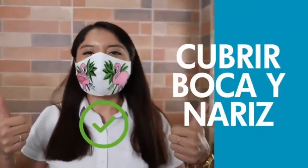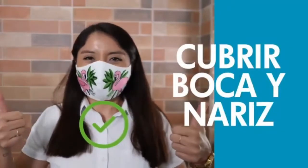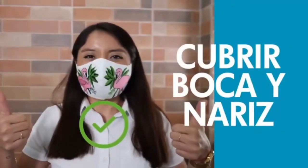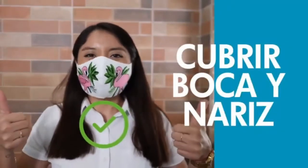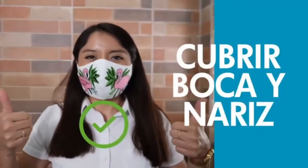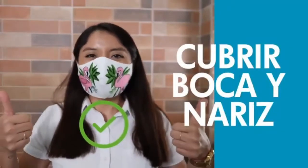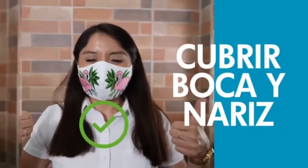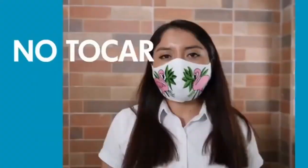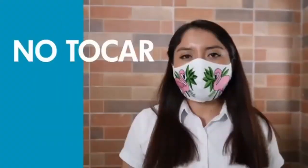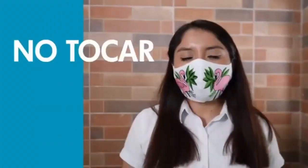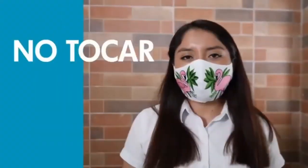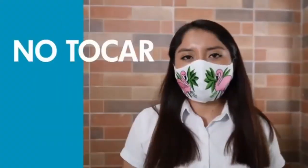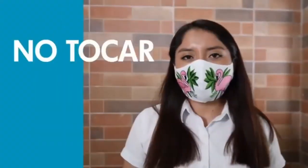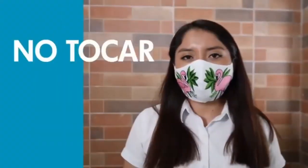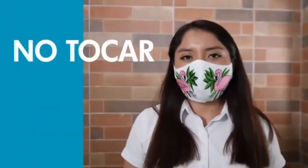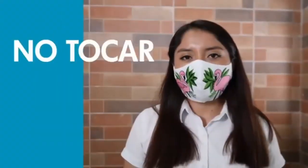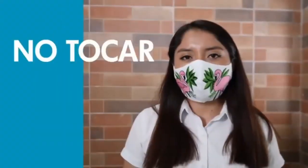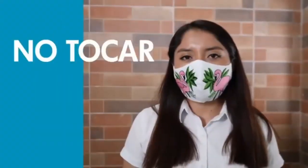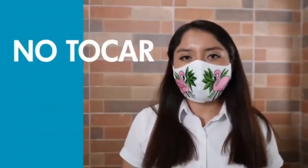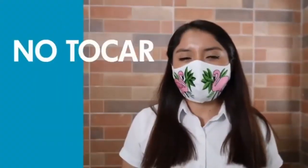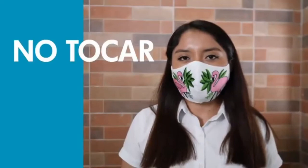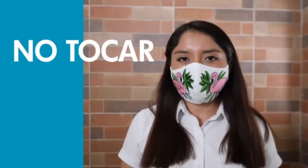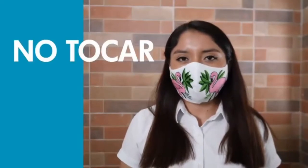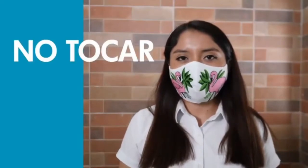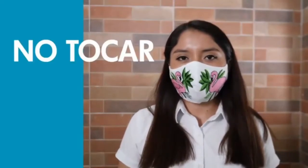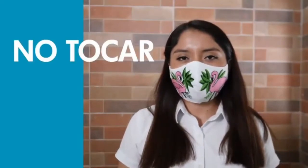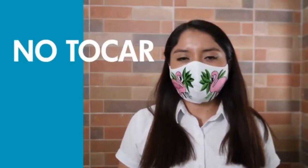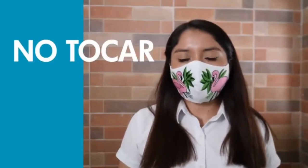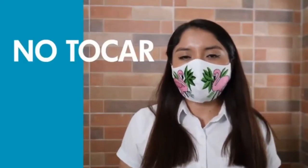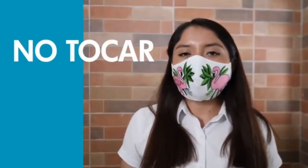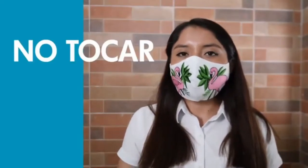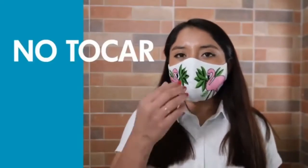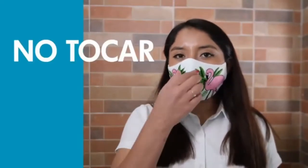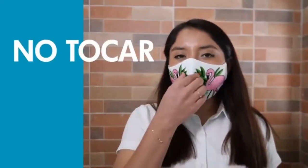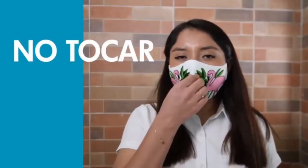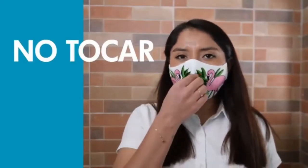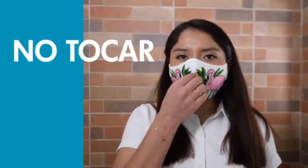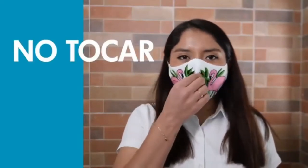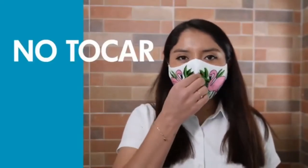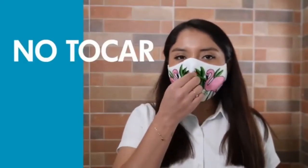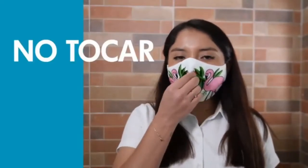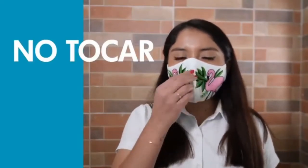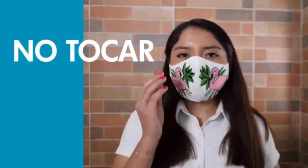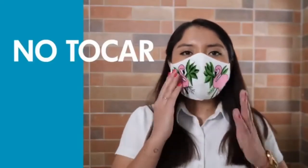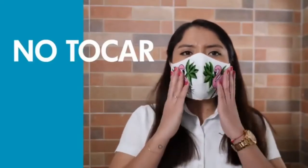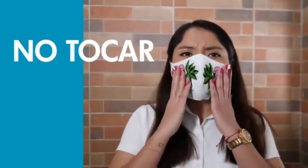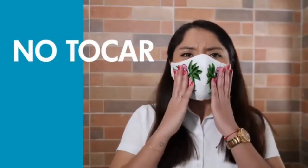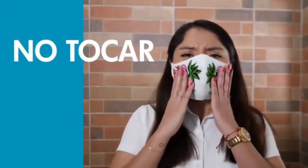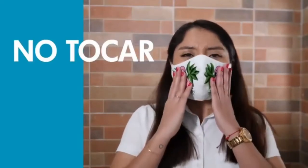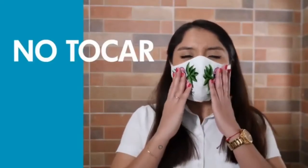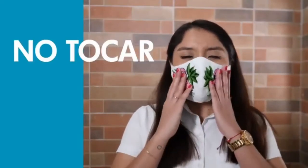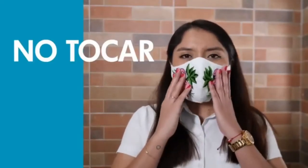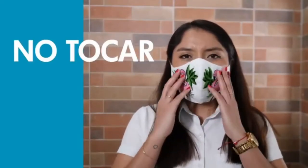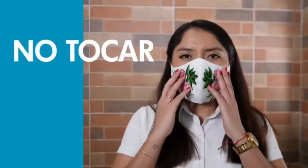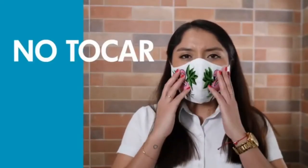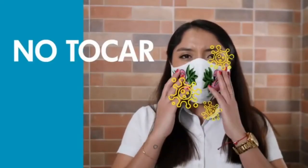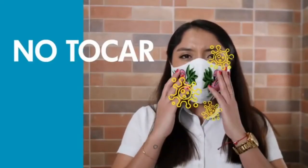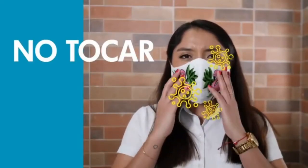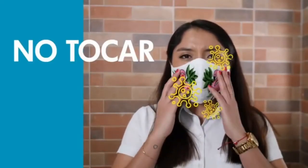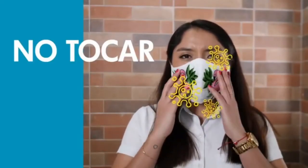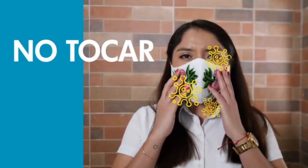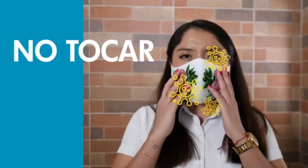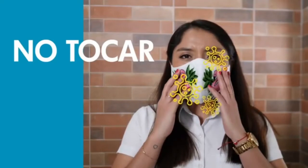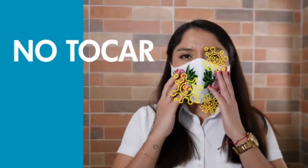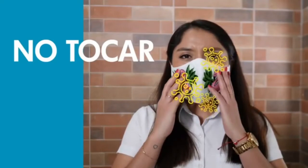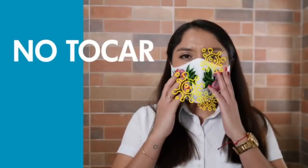nariz. Como la mayoría de los mexicanos no estamos acostumbrados a usarlo, el primer reflejo es tocarnos la cara y tratar de acomodarlo todo el